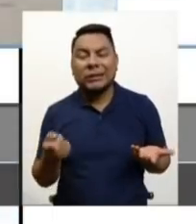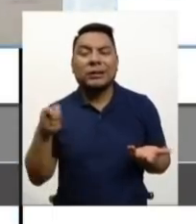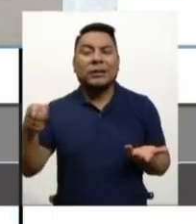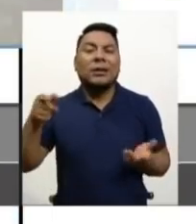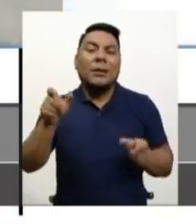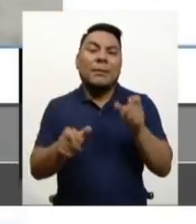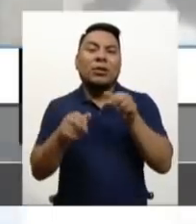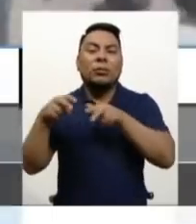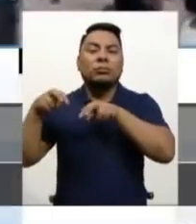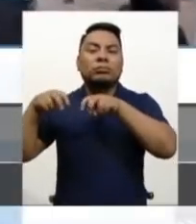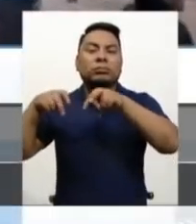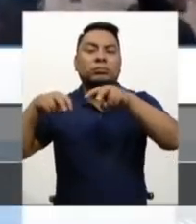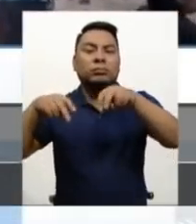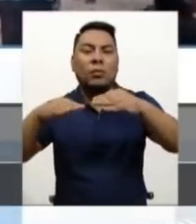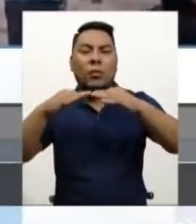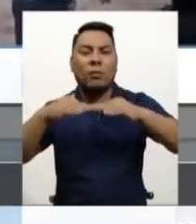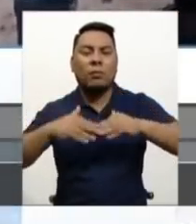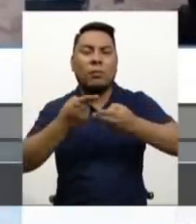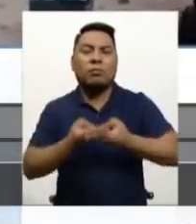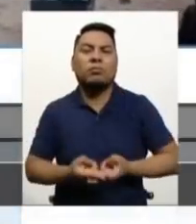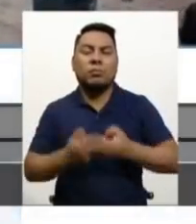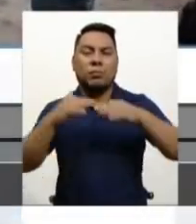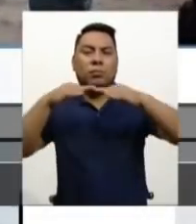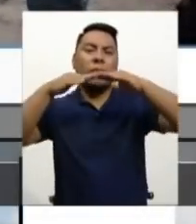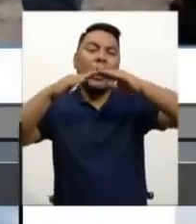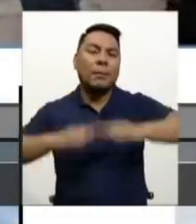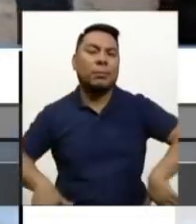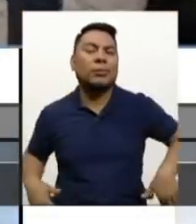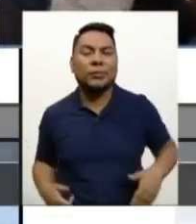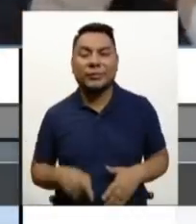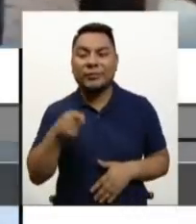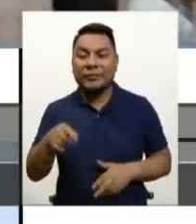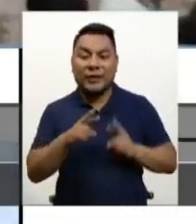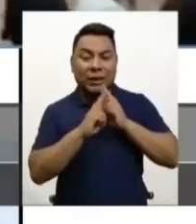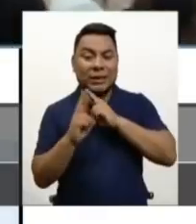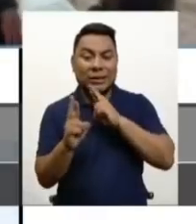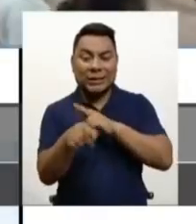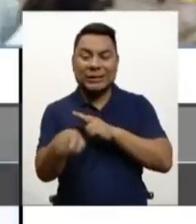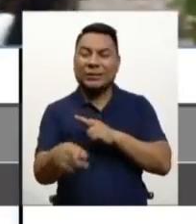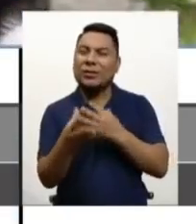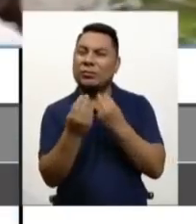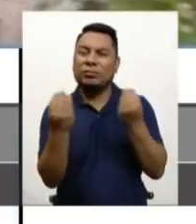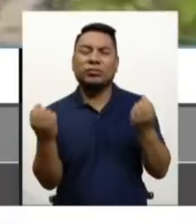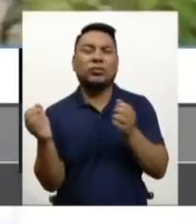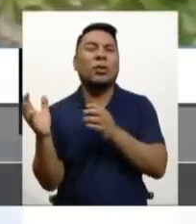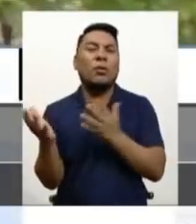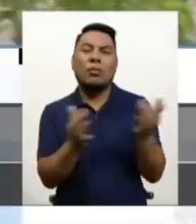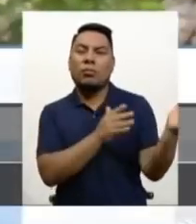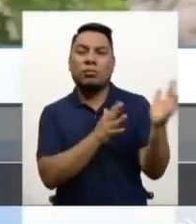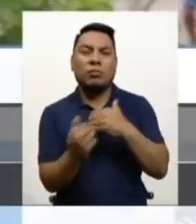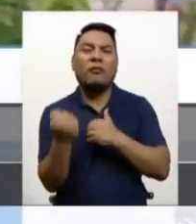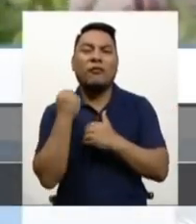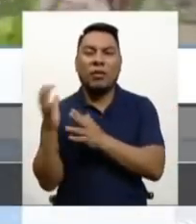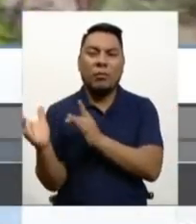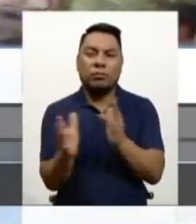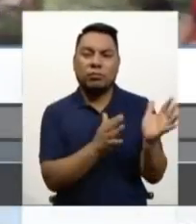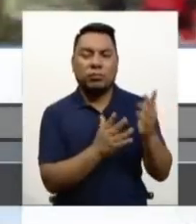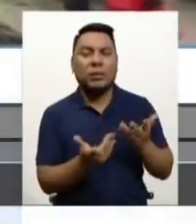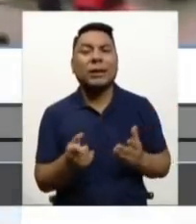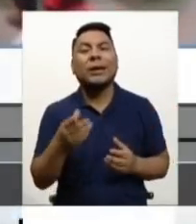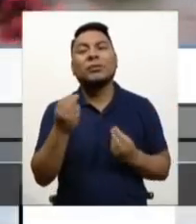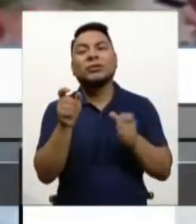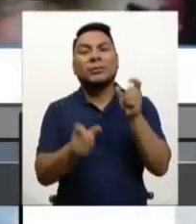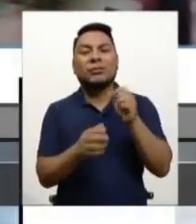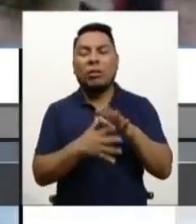que ha originado la caída, ¿no? En este momento, como le digo, estaba el río muy caudaloso y ha arrastrado a decenas de personas. Como